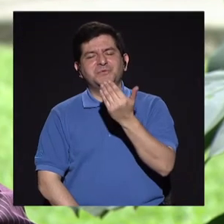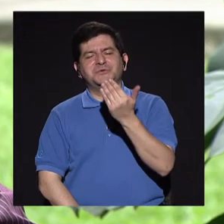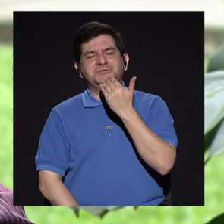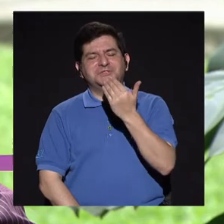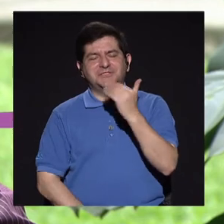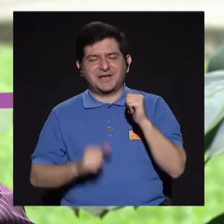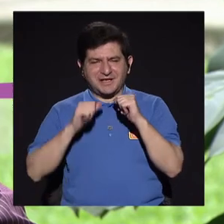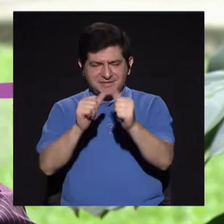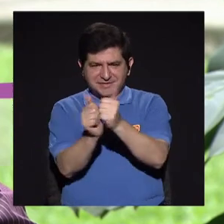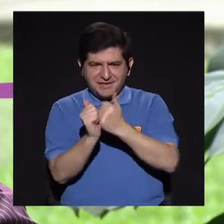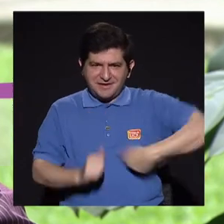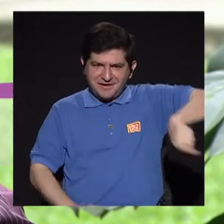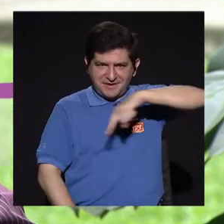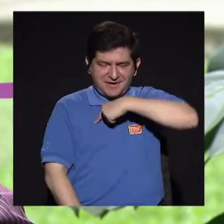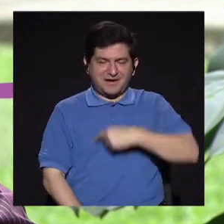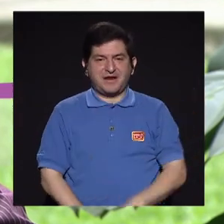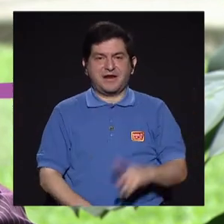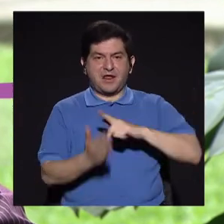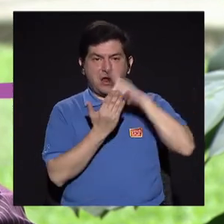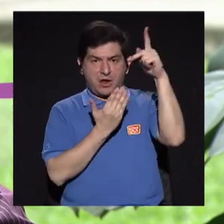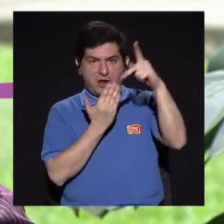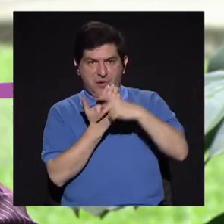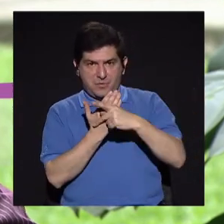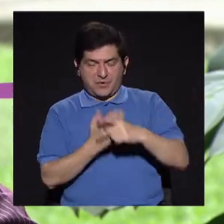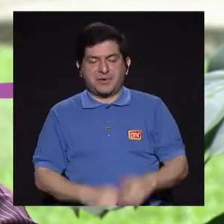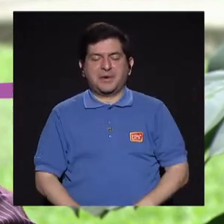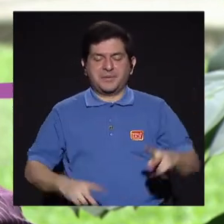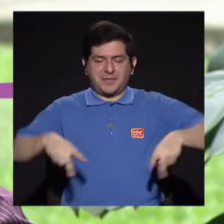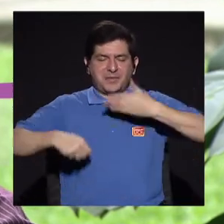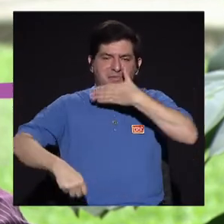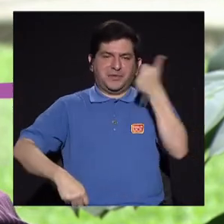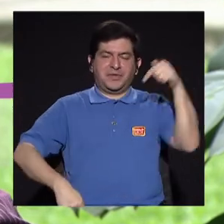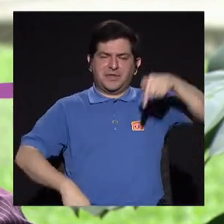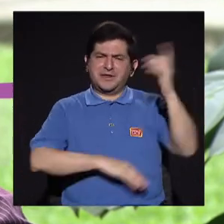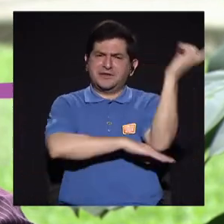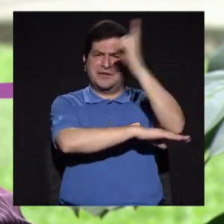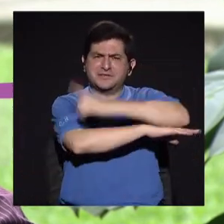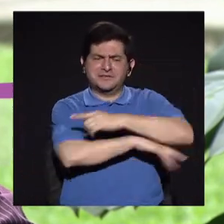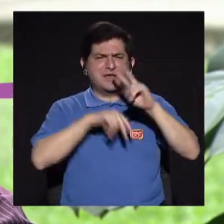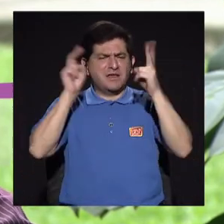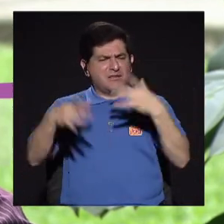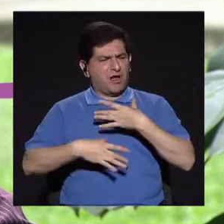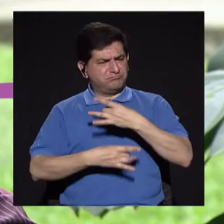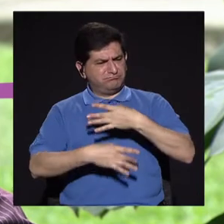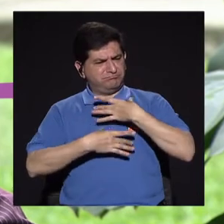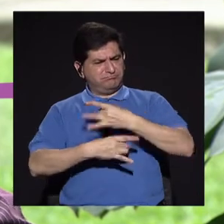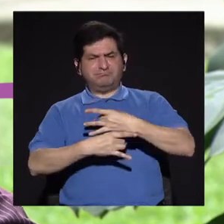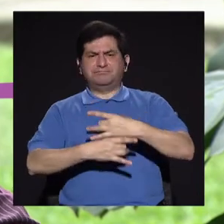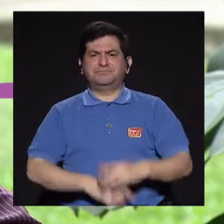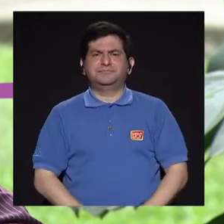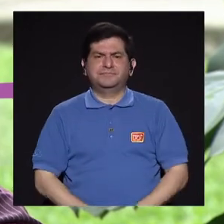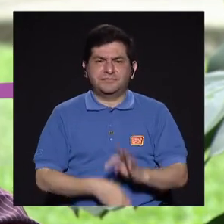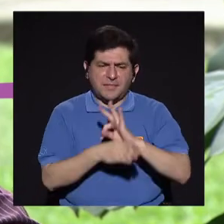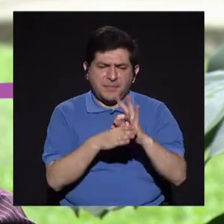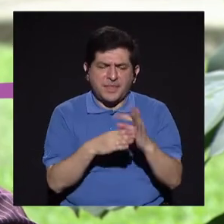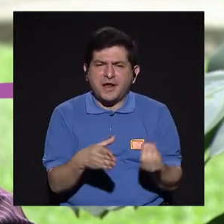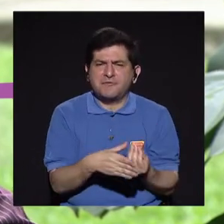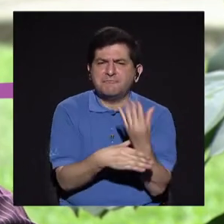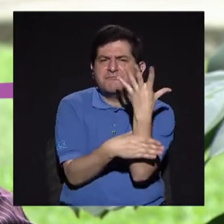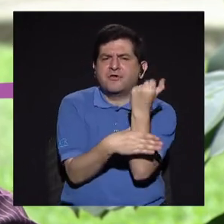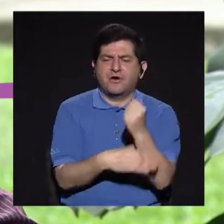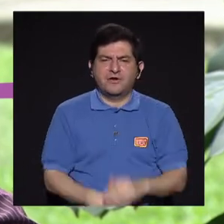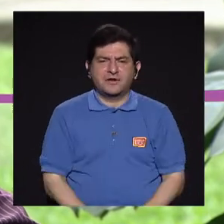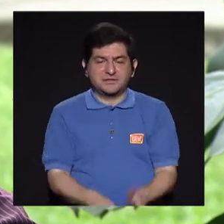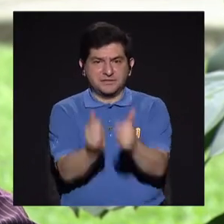Muchísimas gracias por continuar con nosotros en su telerevista Vivir Mejor. El día de hoy tocando un tema muy interesante, el cual es la terapia floral. Y